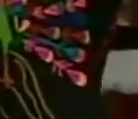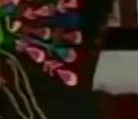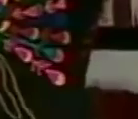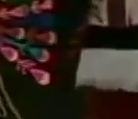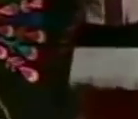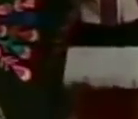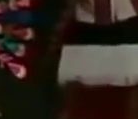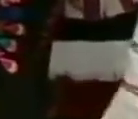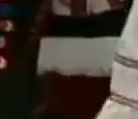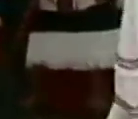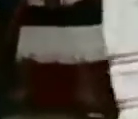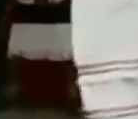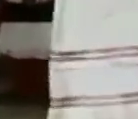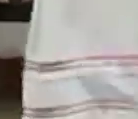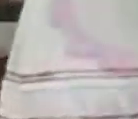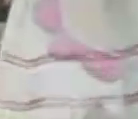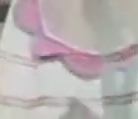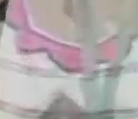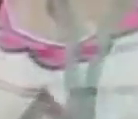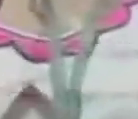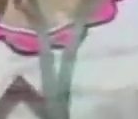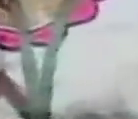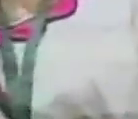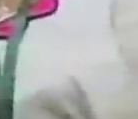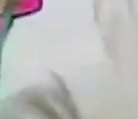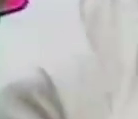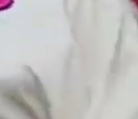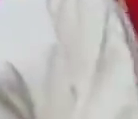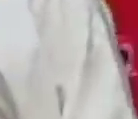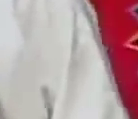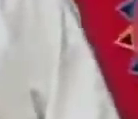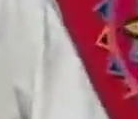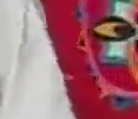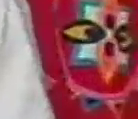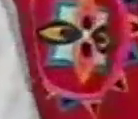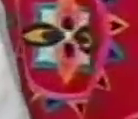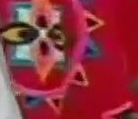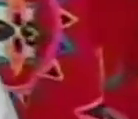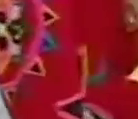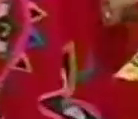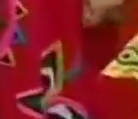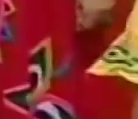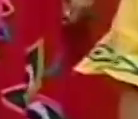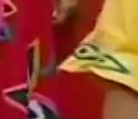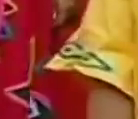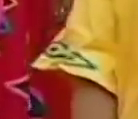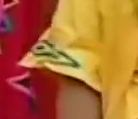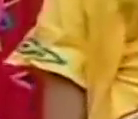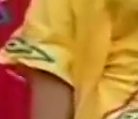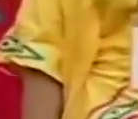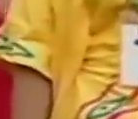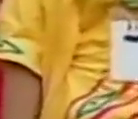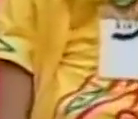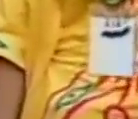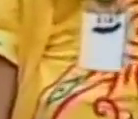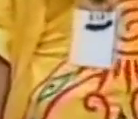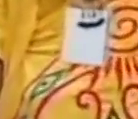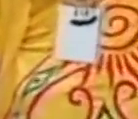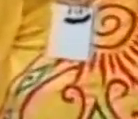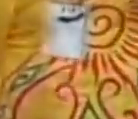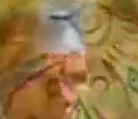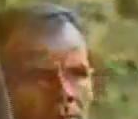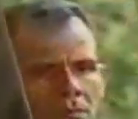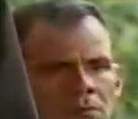la, por dano la, dos por todo guadano, cola Nicolás arenco Maduro